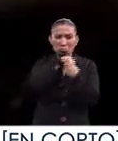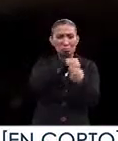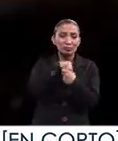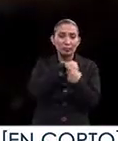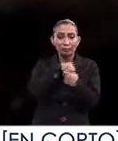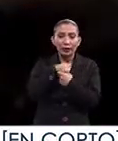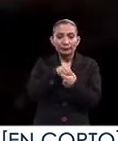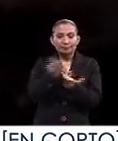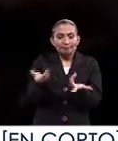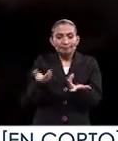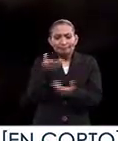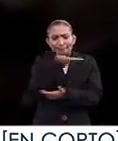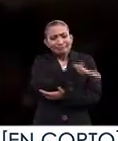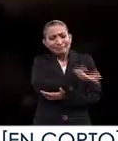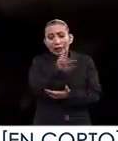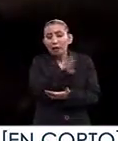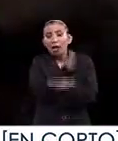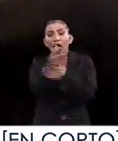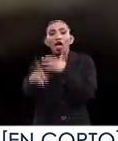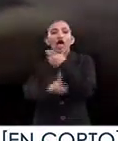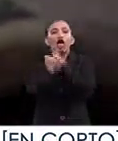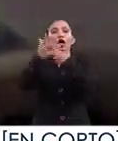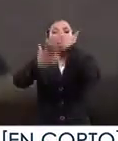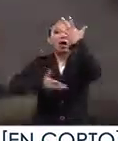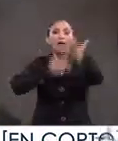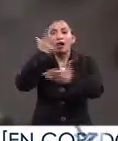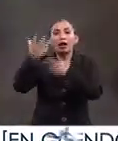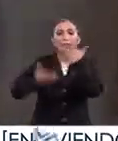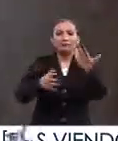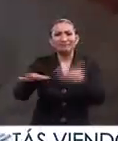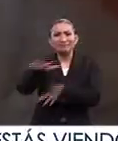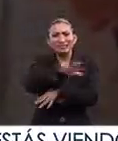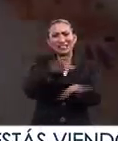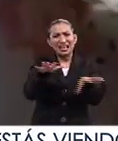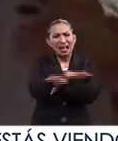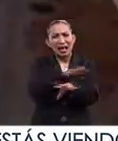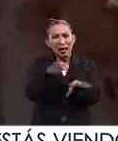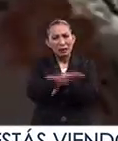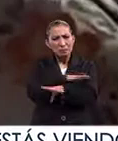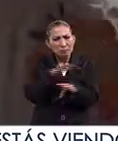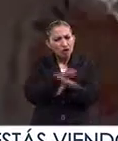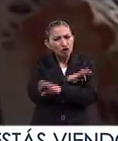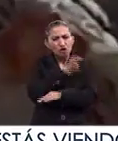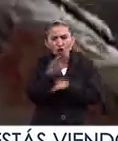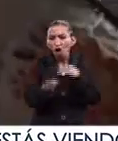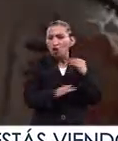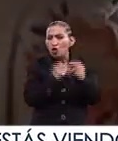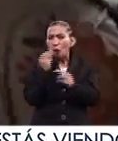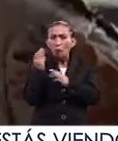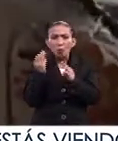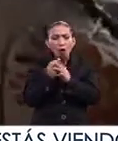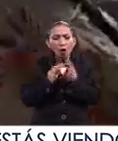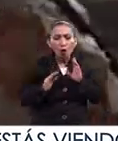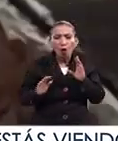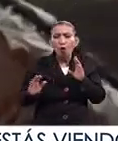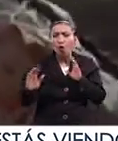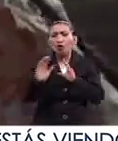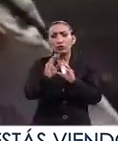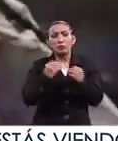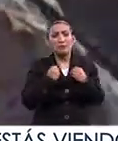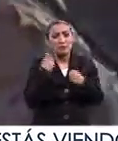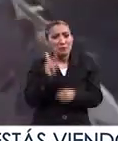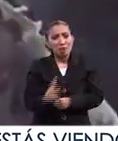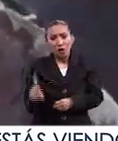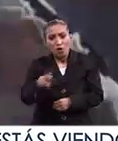que de alguna manera perturbó y cambió todo el mundo de